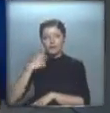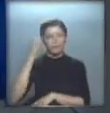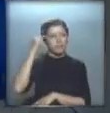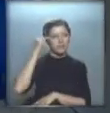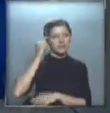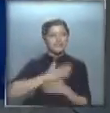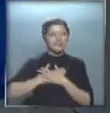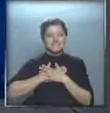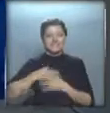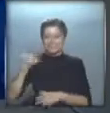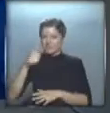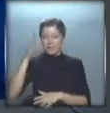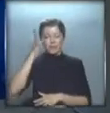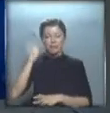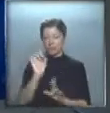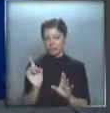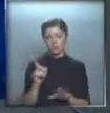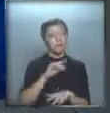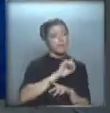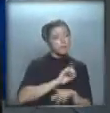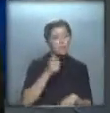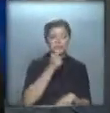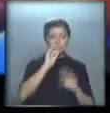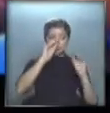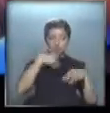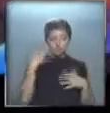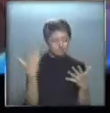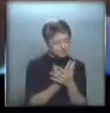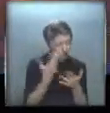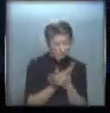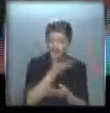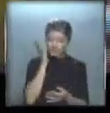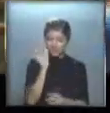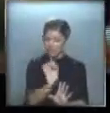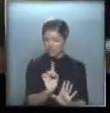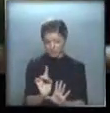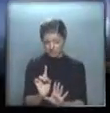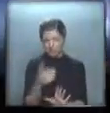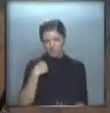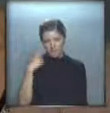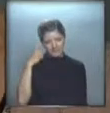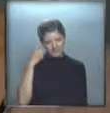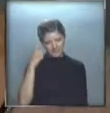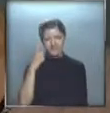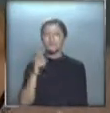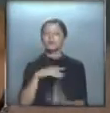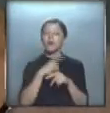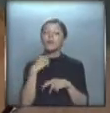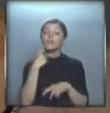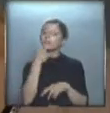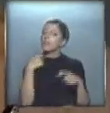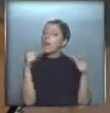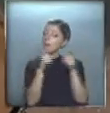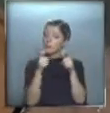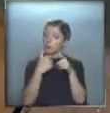demasiado contento cuando los gano, ni demasiado triste cuando los pierdo. Así que estuvo lindo. Lo que dimos fueron los nominados,